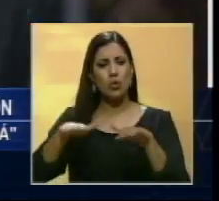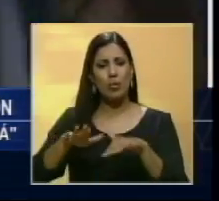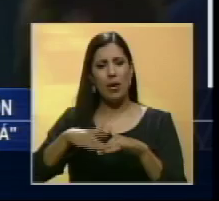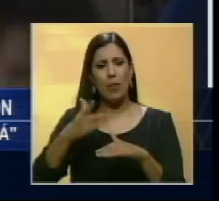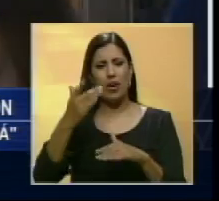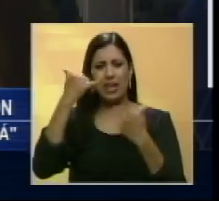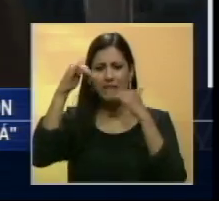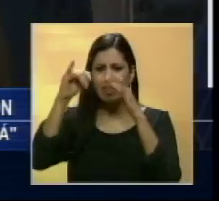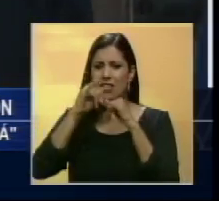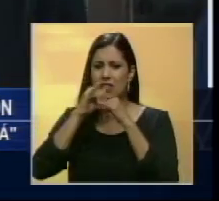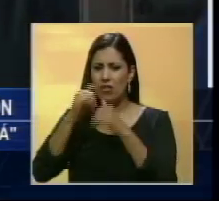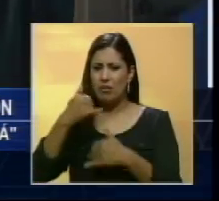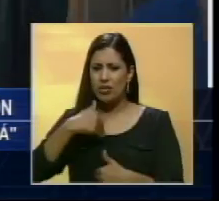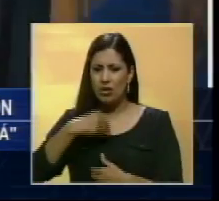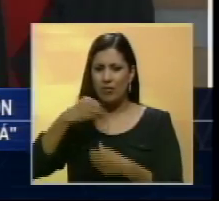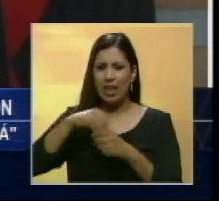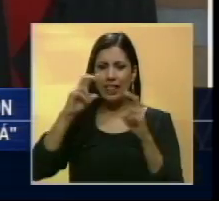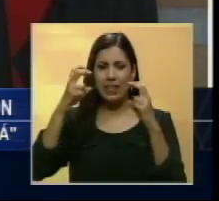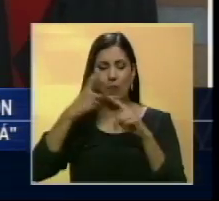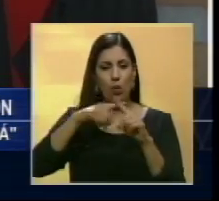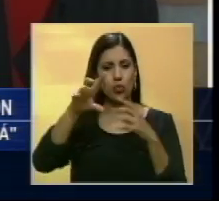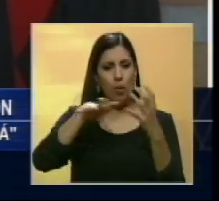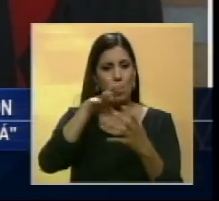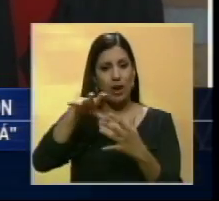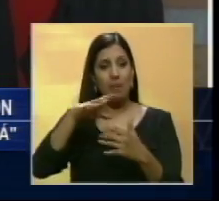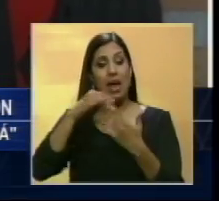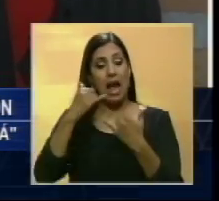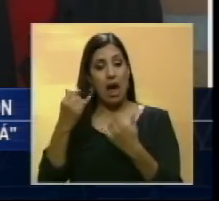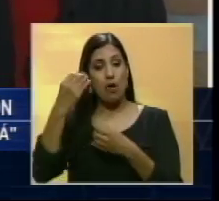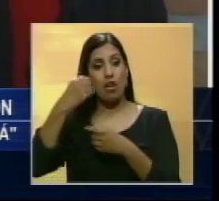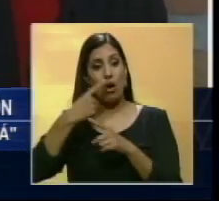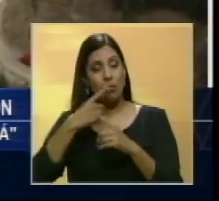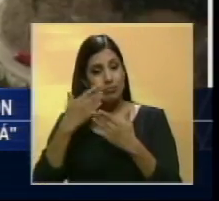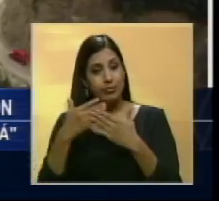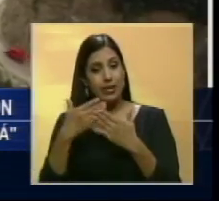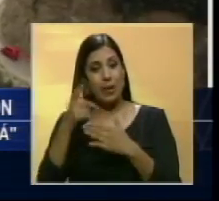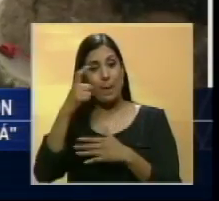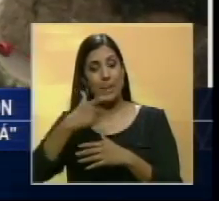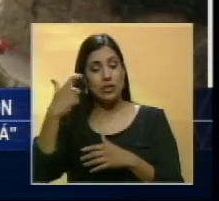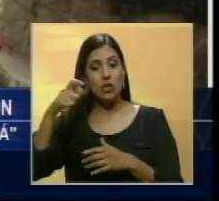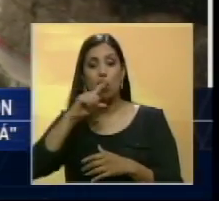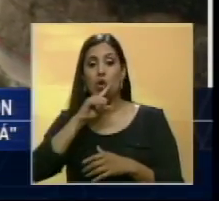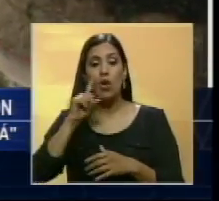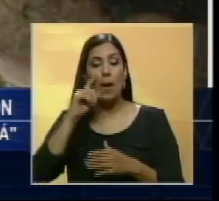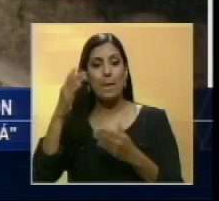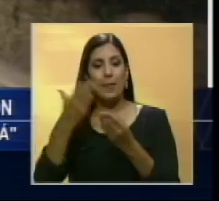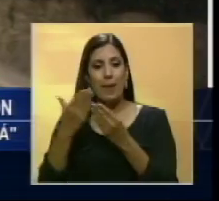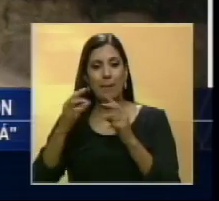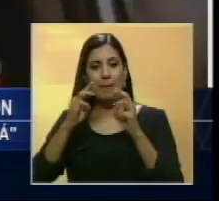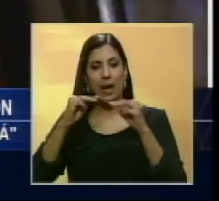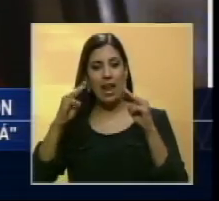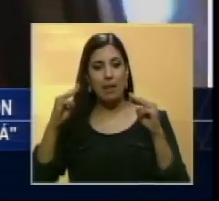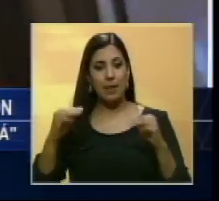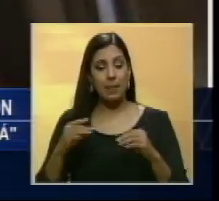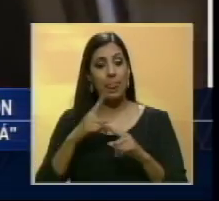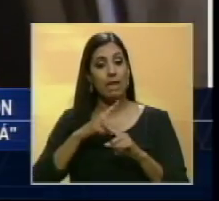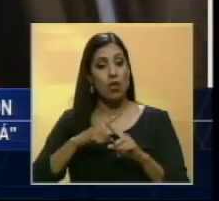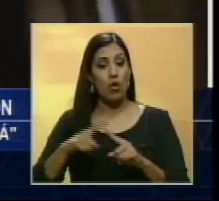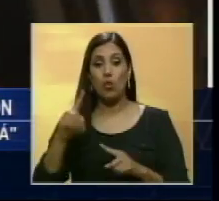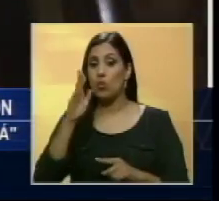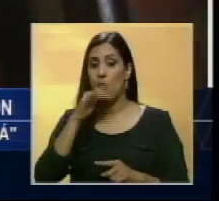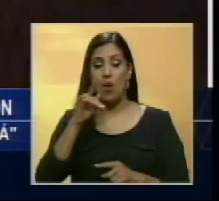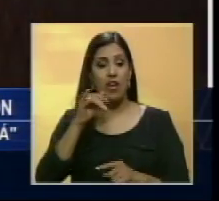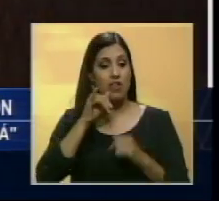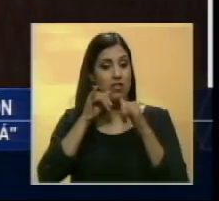prioridad informativa en temas ajenos a la cinta en referencia a los denominados papeles de Panamá. Aunque no